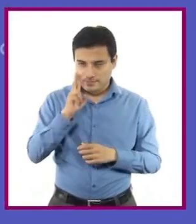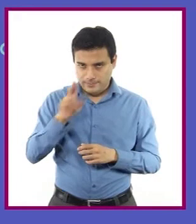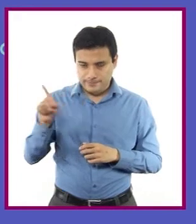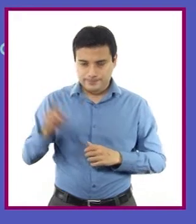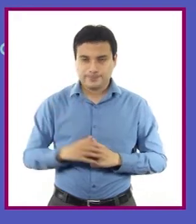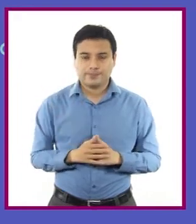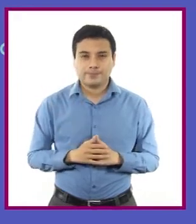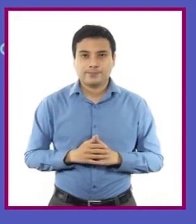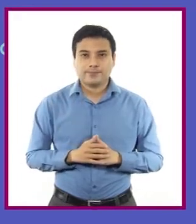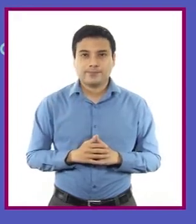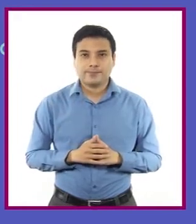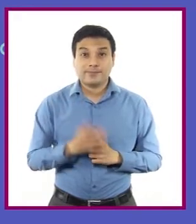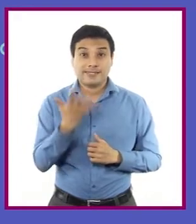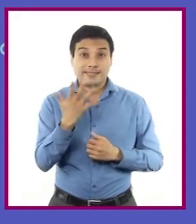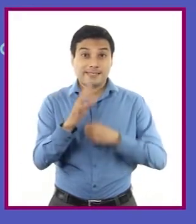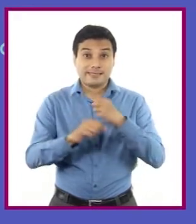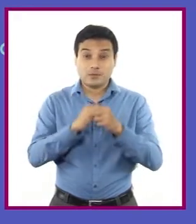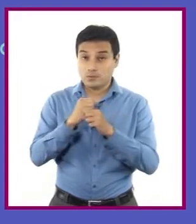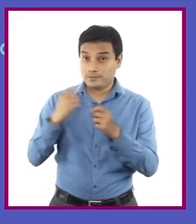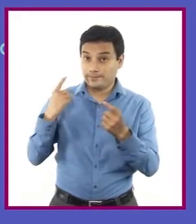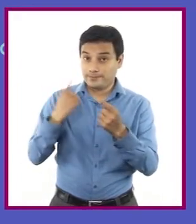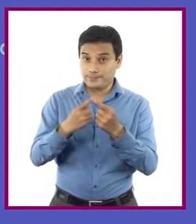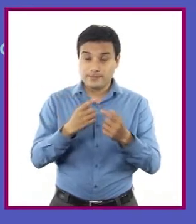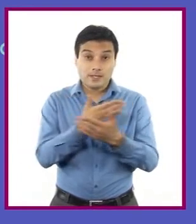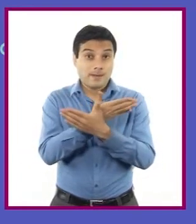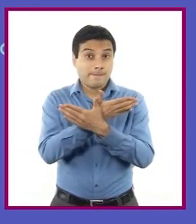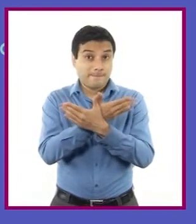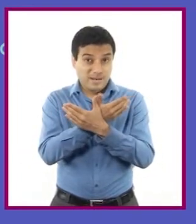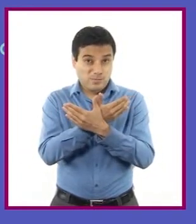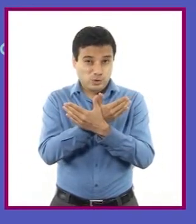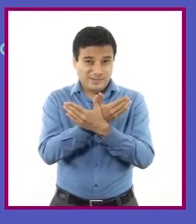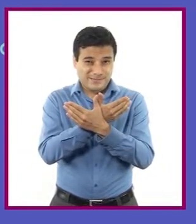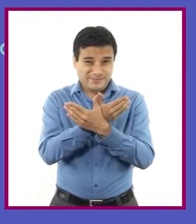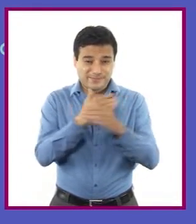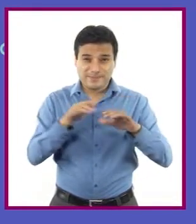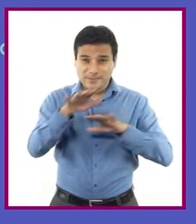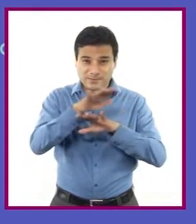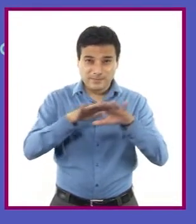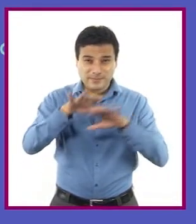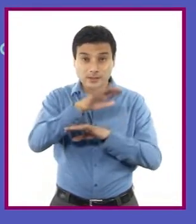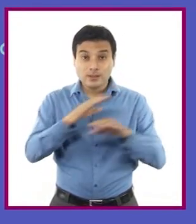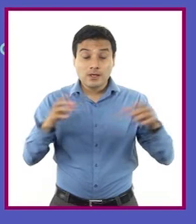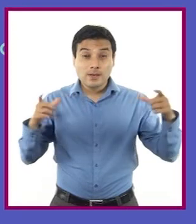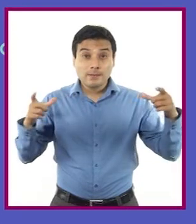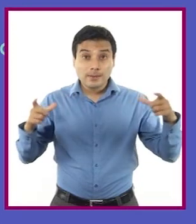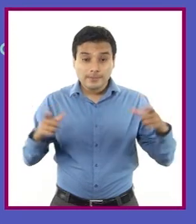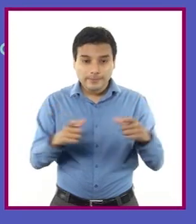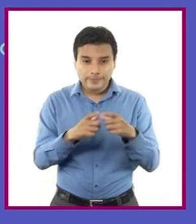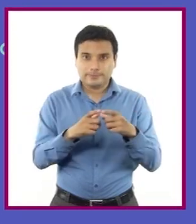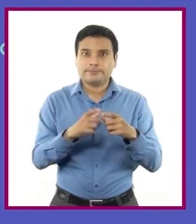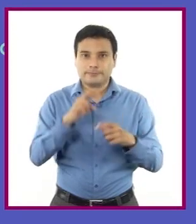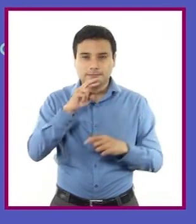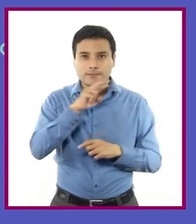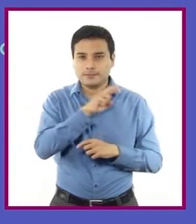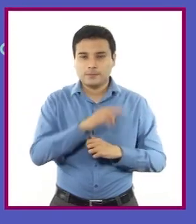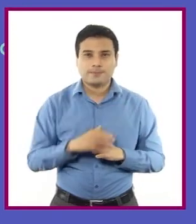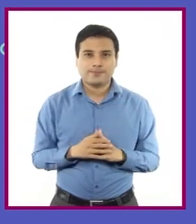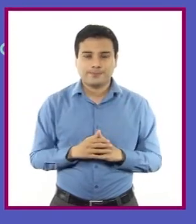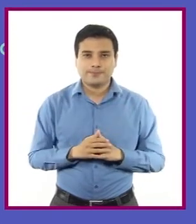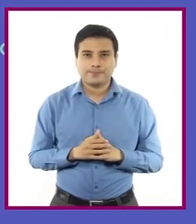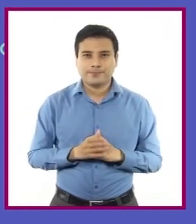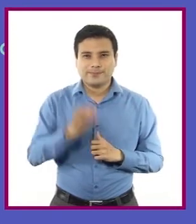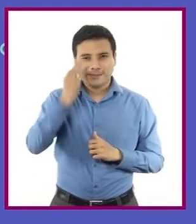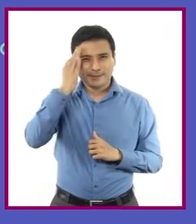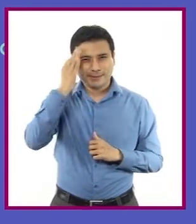Durante la última década, la población de mariposas monarca ha disminuido drásticamente. En la